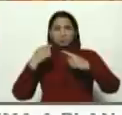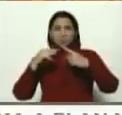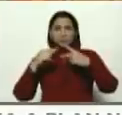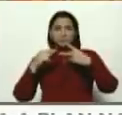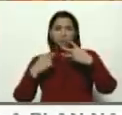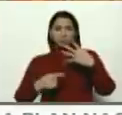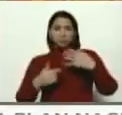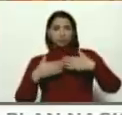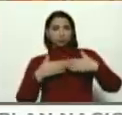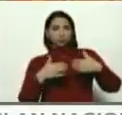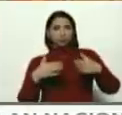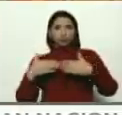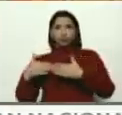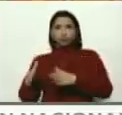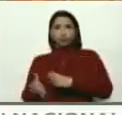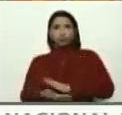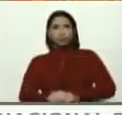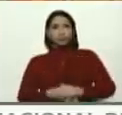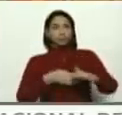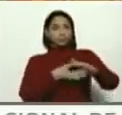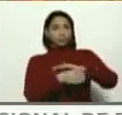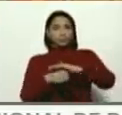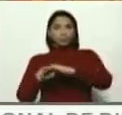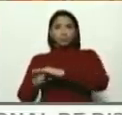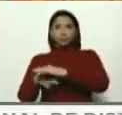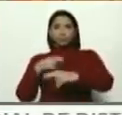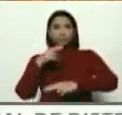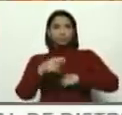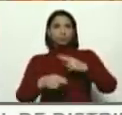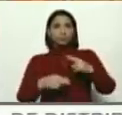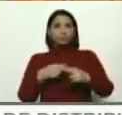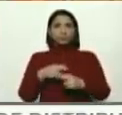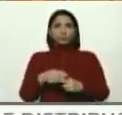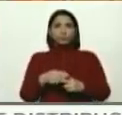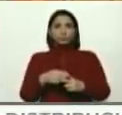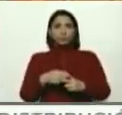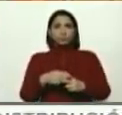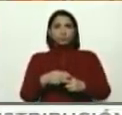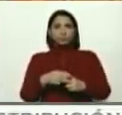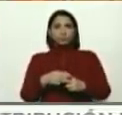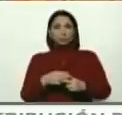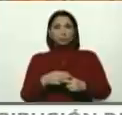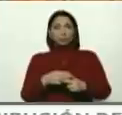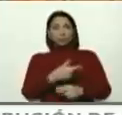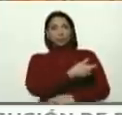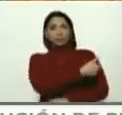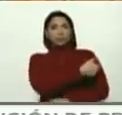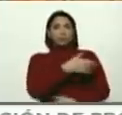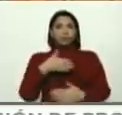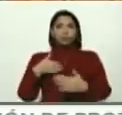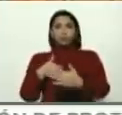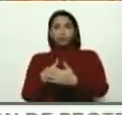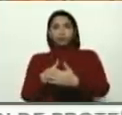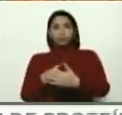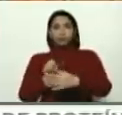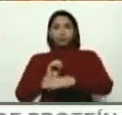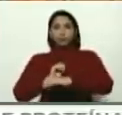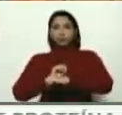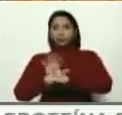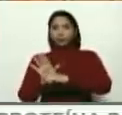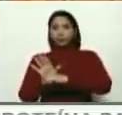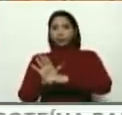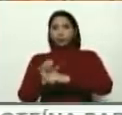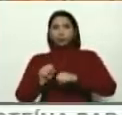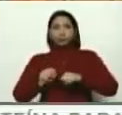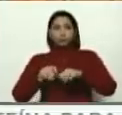es garantizar el acceso universal de la vacuna contra el COVID-19 una vez que se